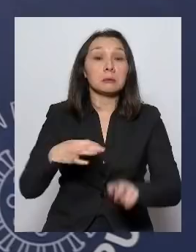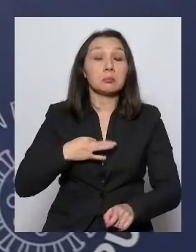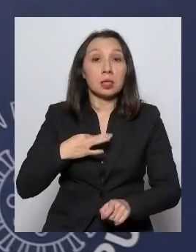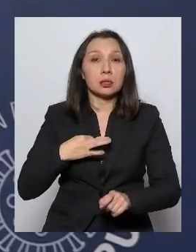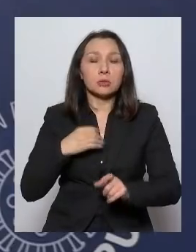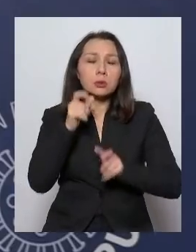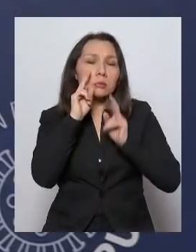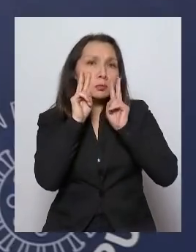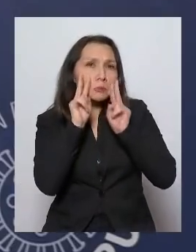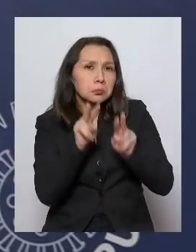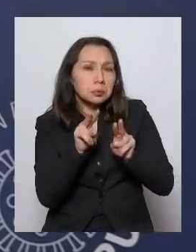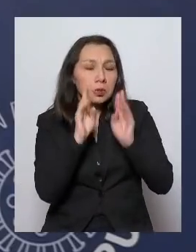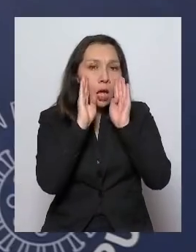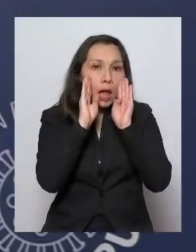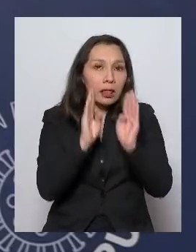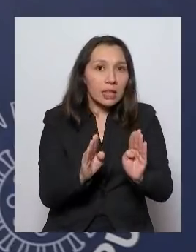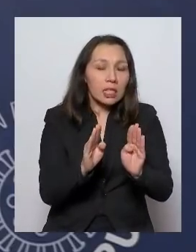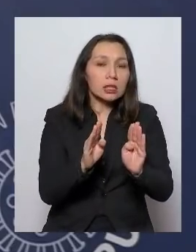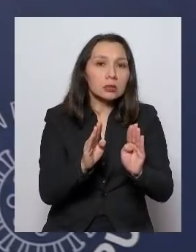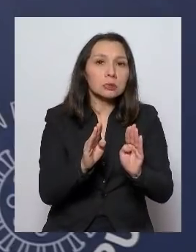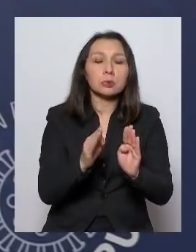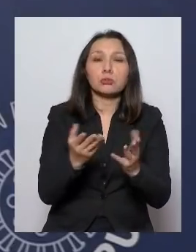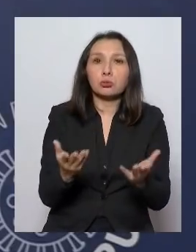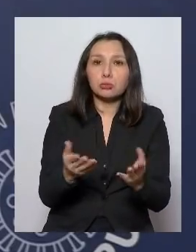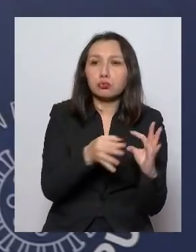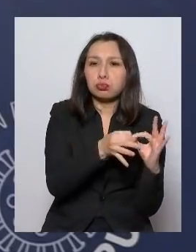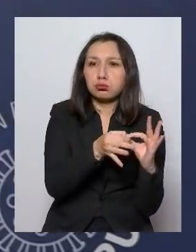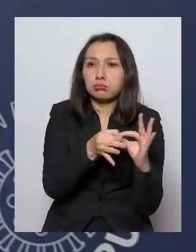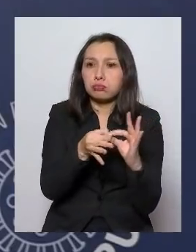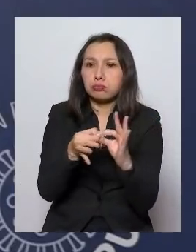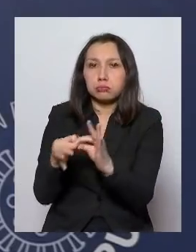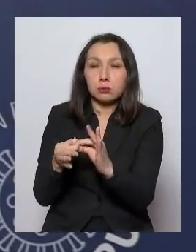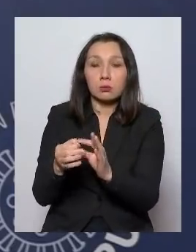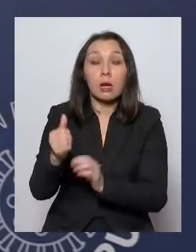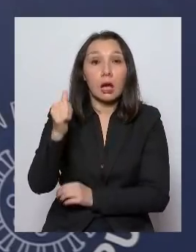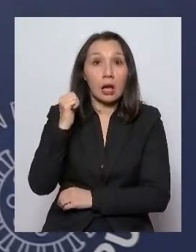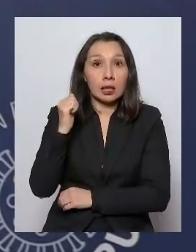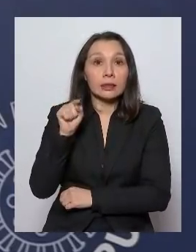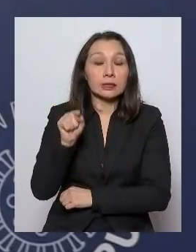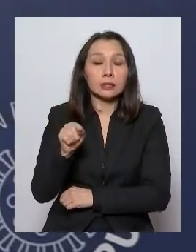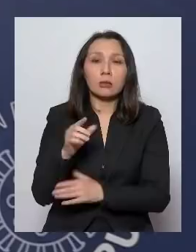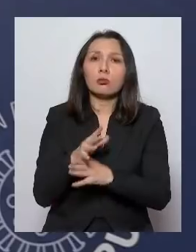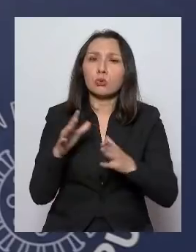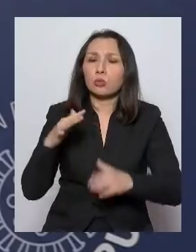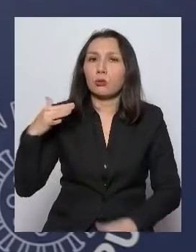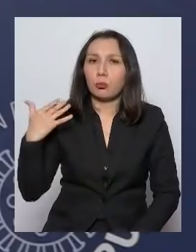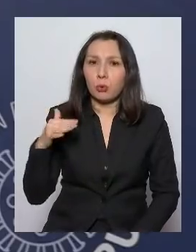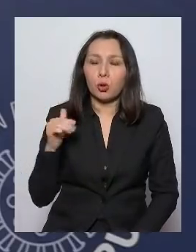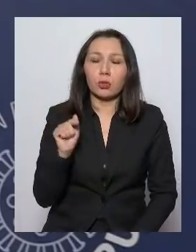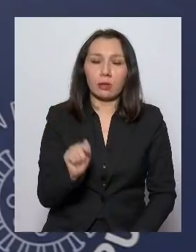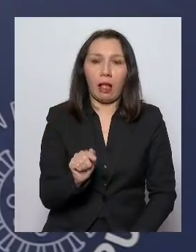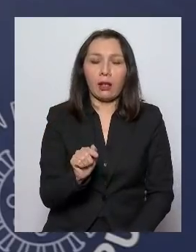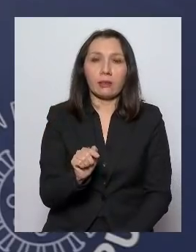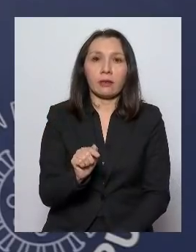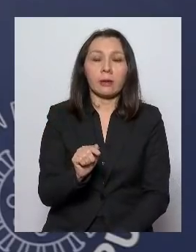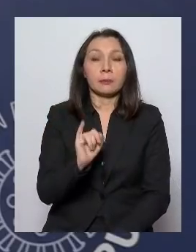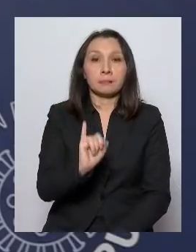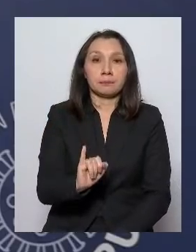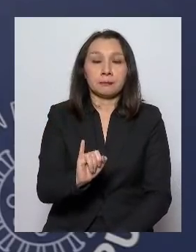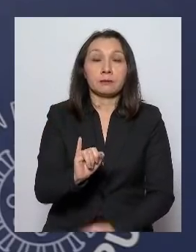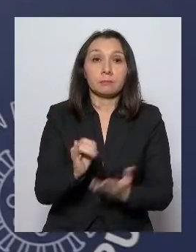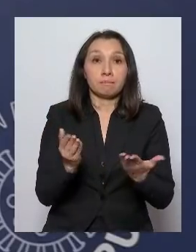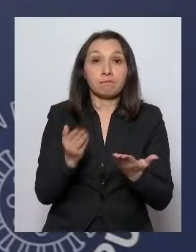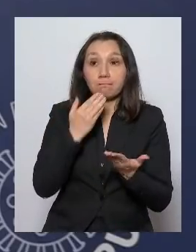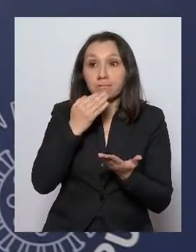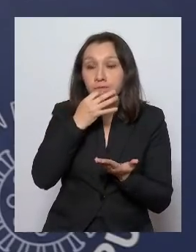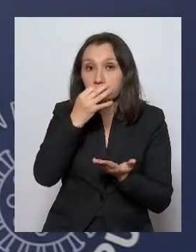estuvo atenta a su mensaje fue muy importante. Y como